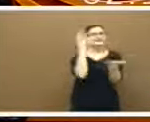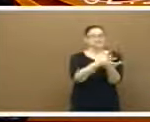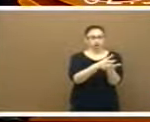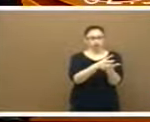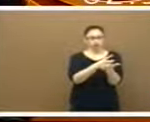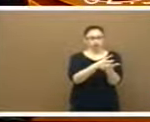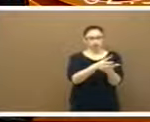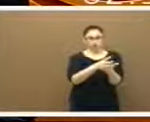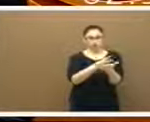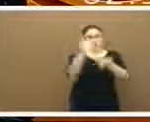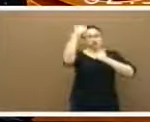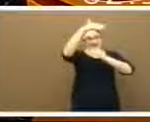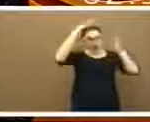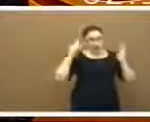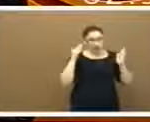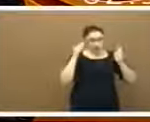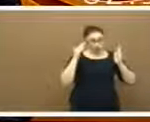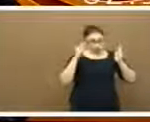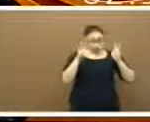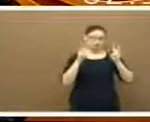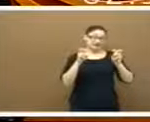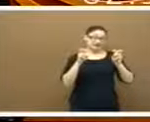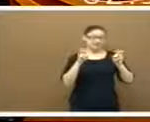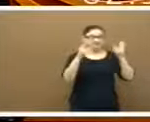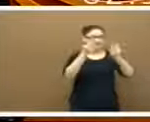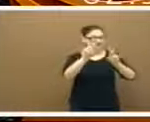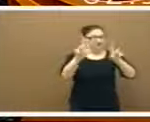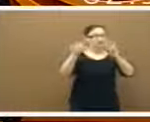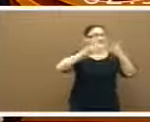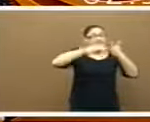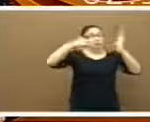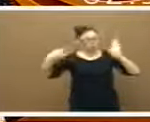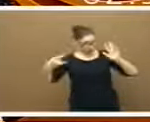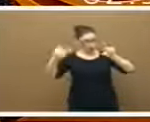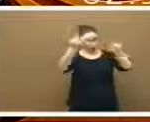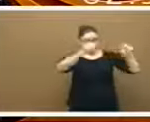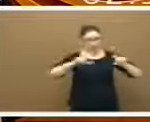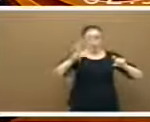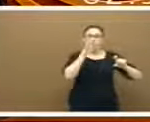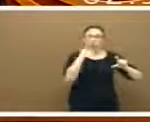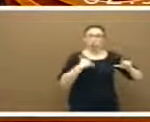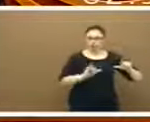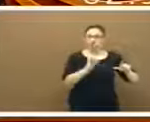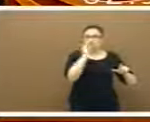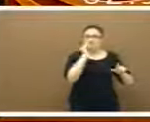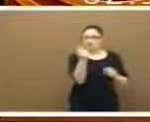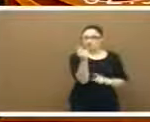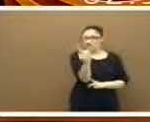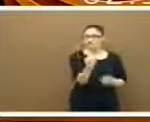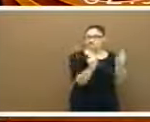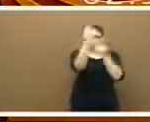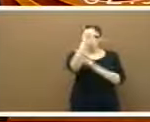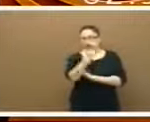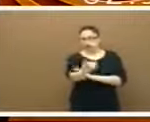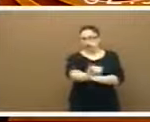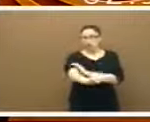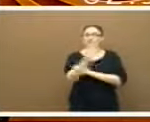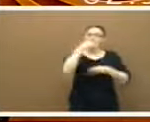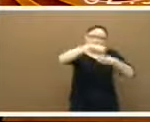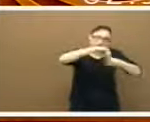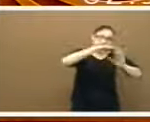Dirección General de Administración de Tecnología e Innovación. Por lo tanto, existe suficiente dotación presupuestaria para afrontar esos gastos. En